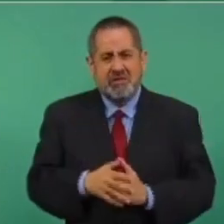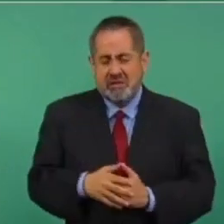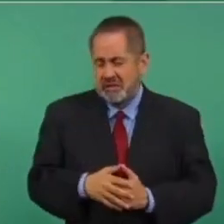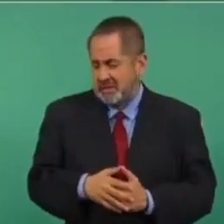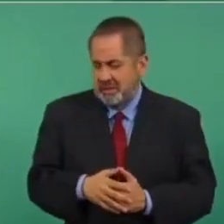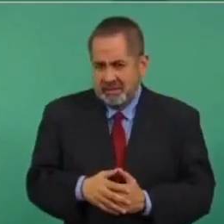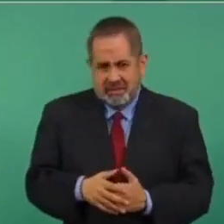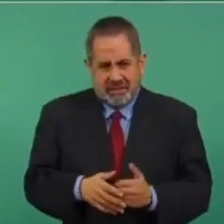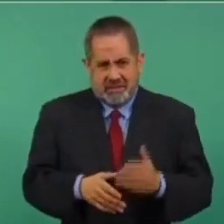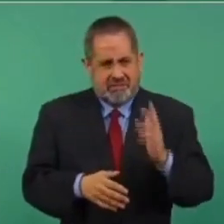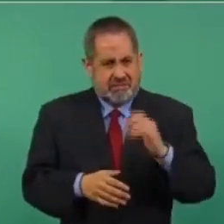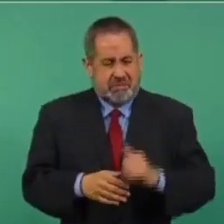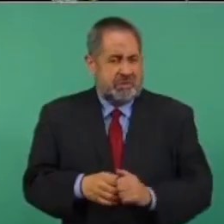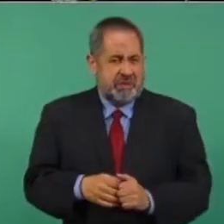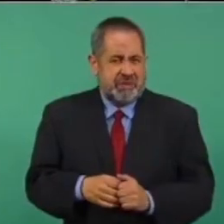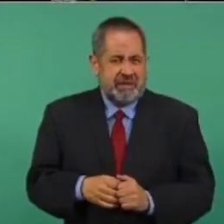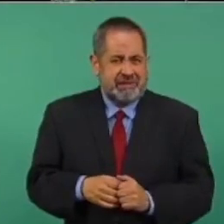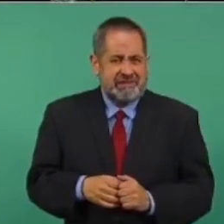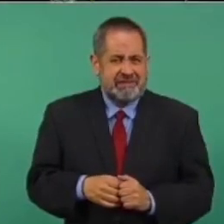También